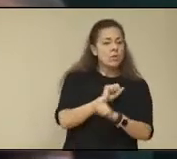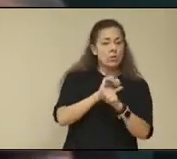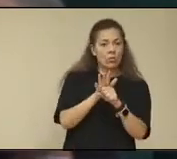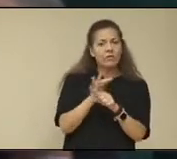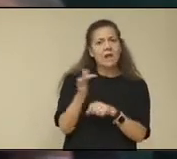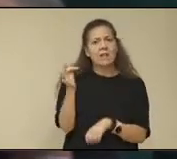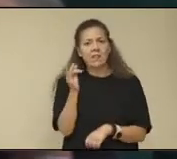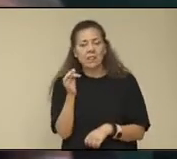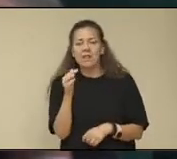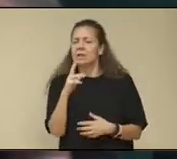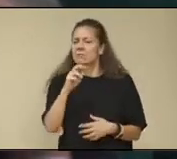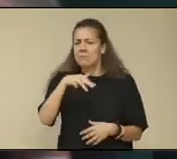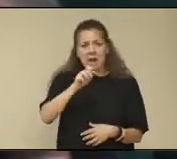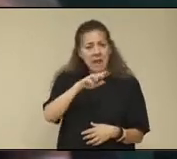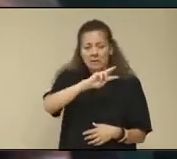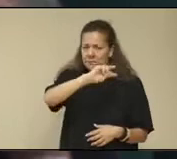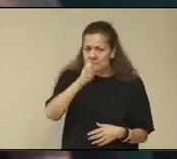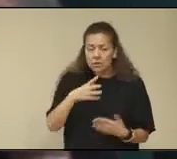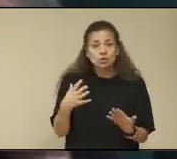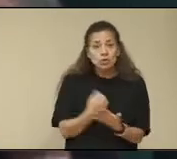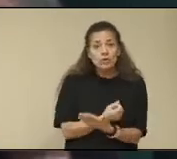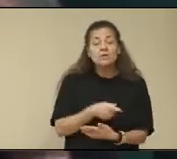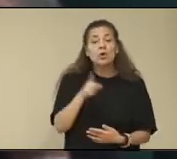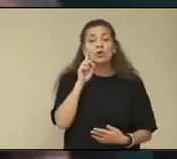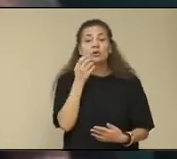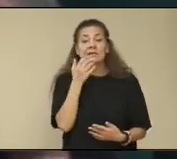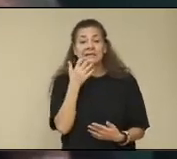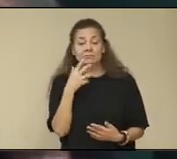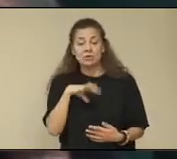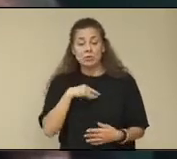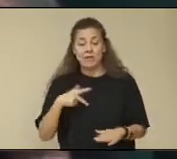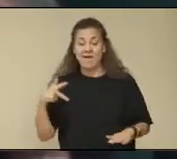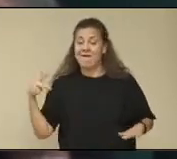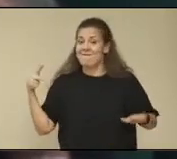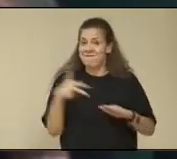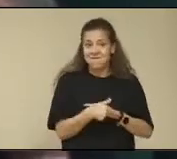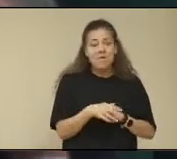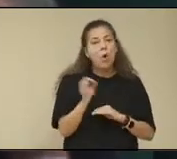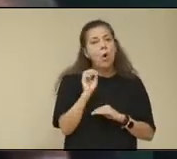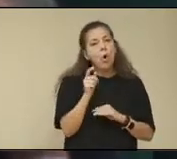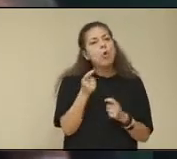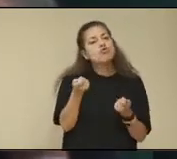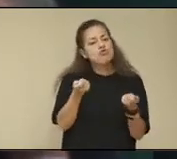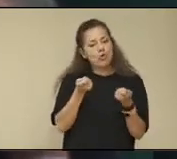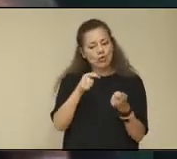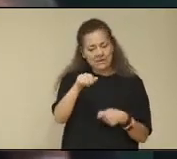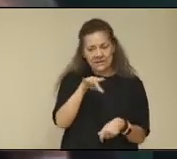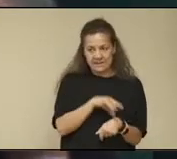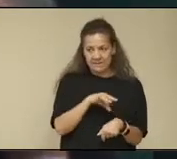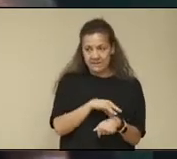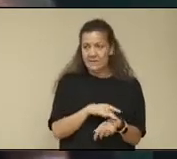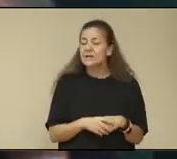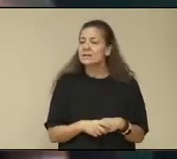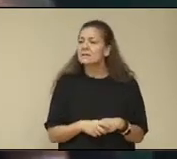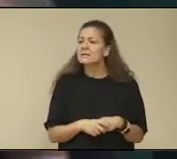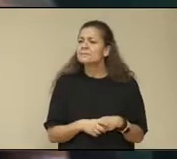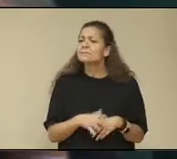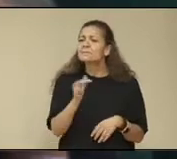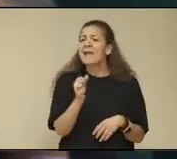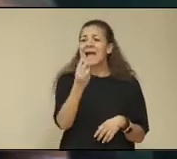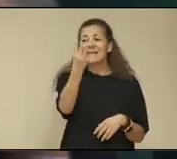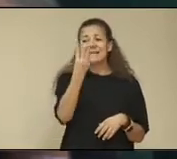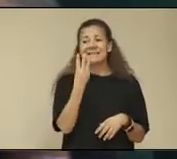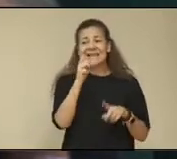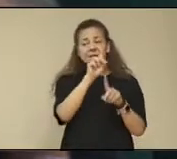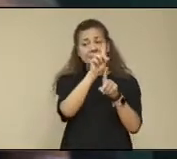Así que lo que queremos es, no sé si erradicar o por lo menos controlar estas enfermedades, ¿no? Bien. Tenemos Sí. 3 preguntas